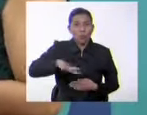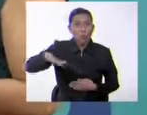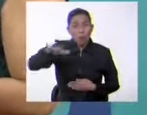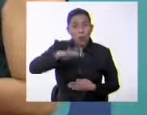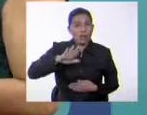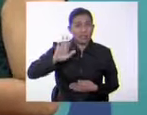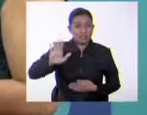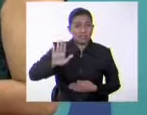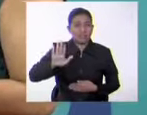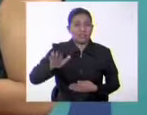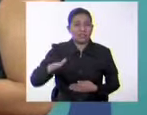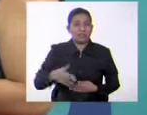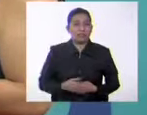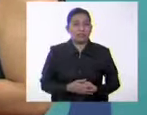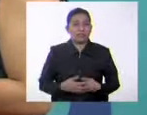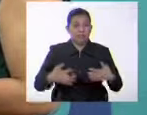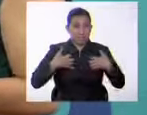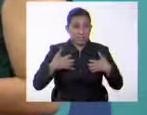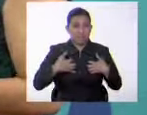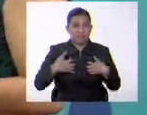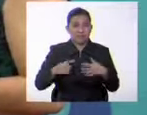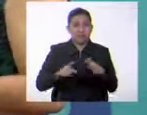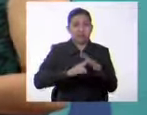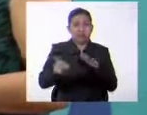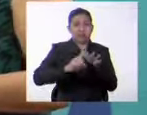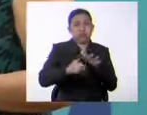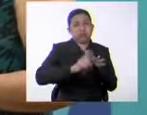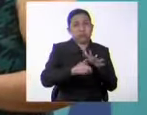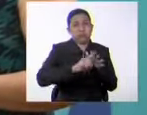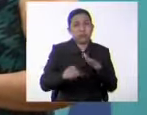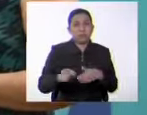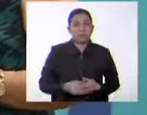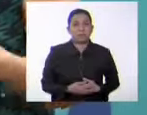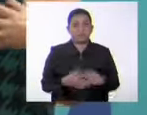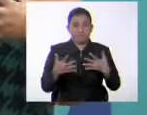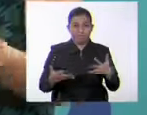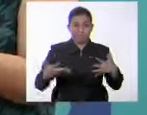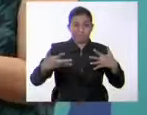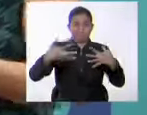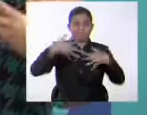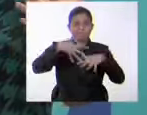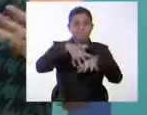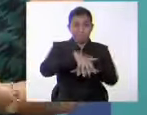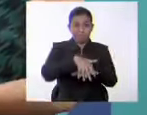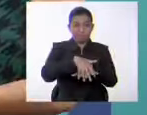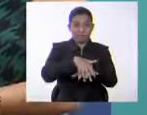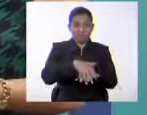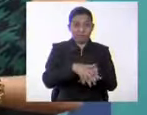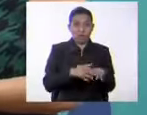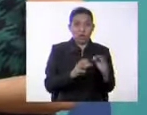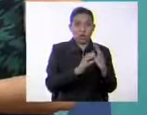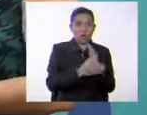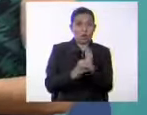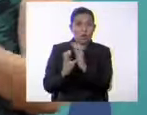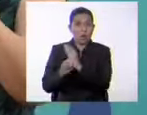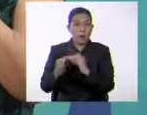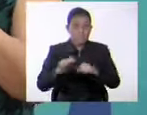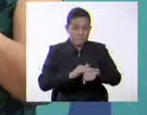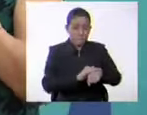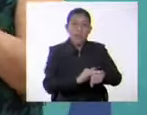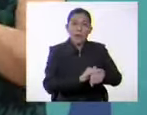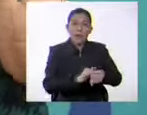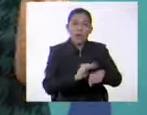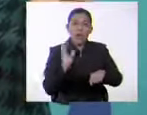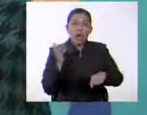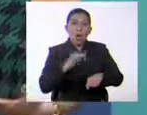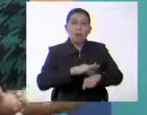sus lugares de origen. Y el mestizaje, ese cruce de colores, ¿verdad?, que no es uno